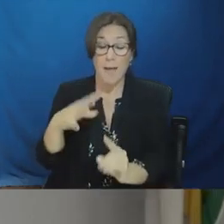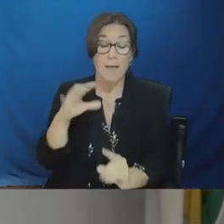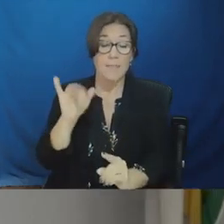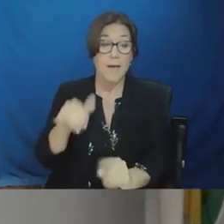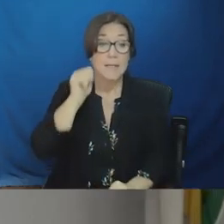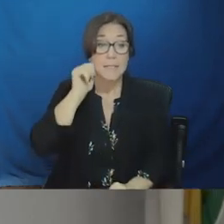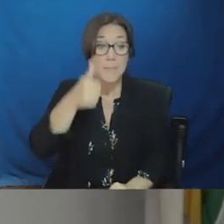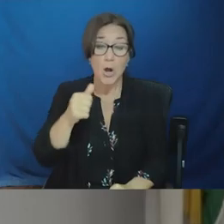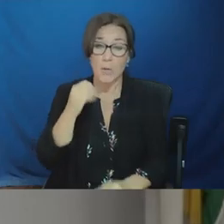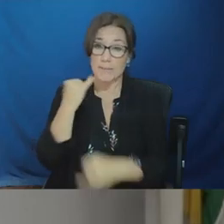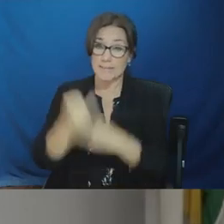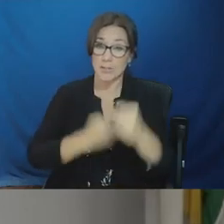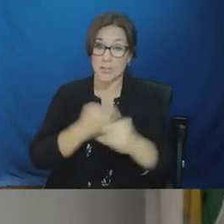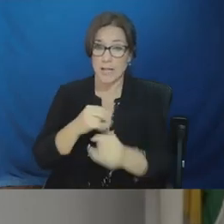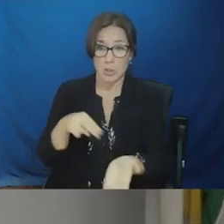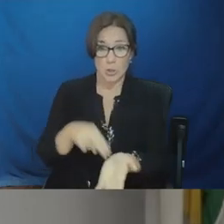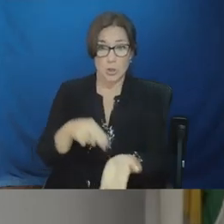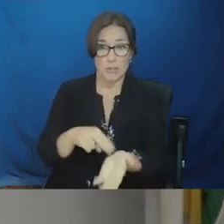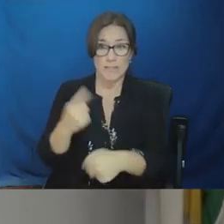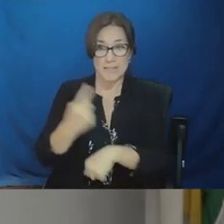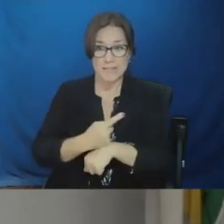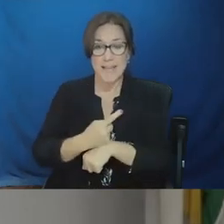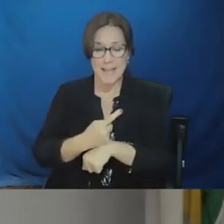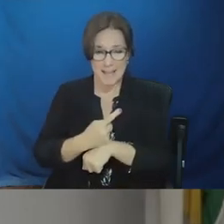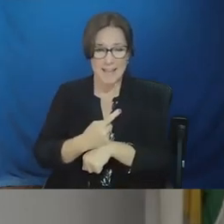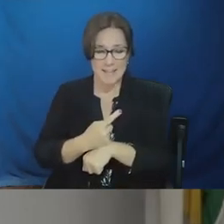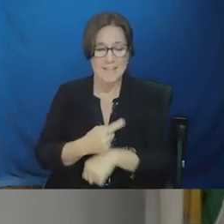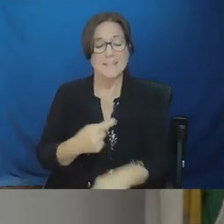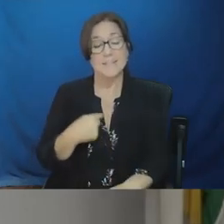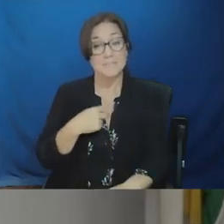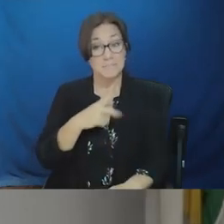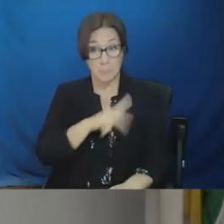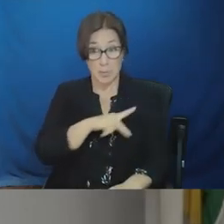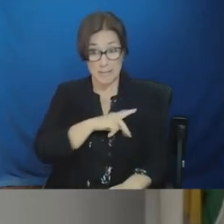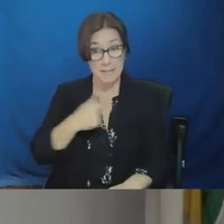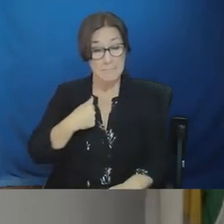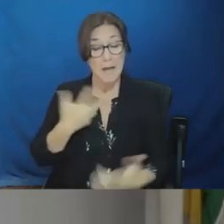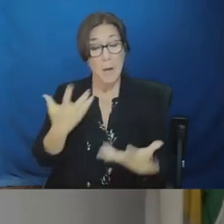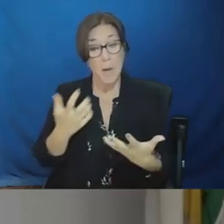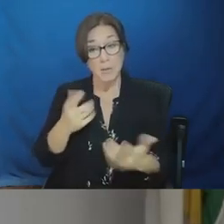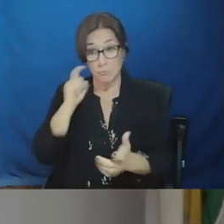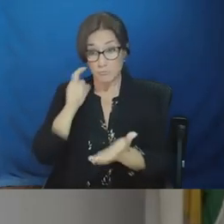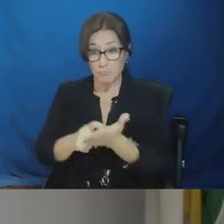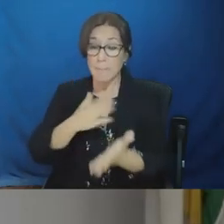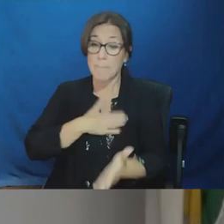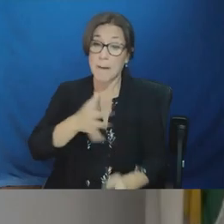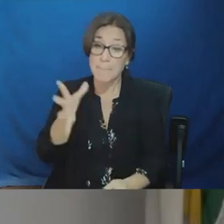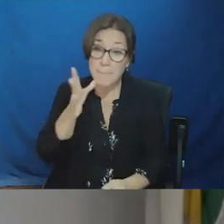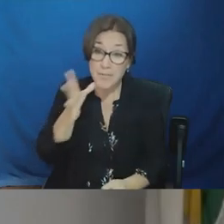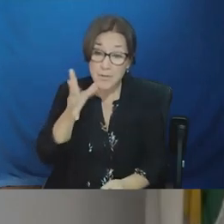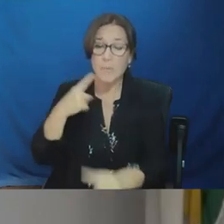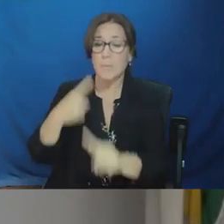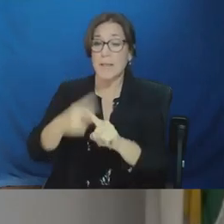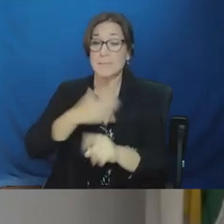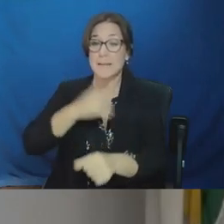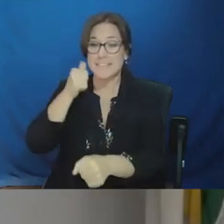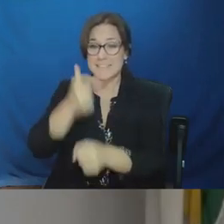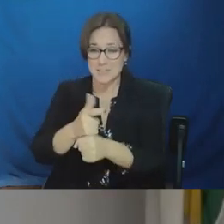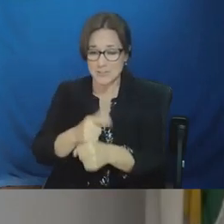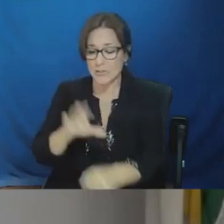de enfermeras y enfermeros yo quiero reconocer a mi madre y a mi hermana ambas son enfermeras pero